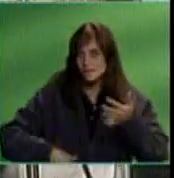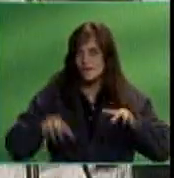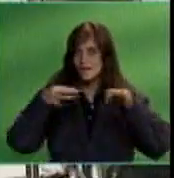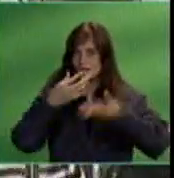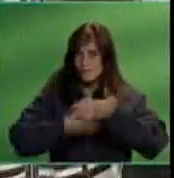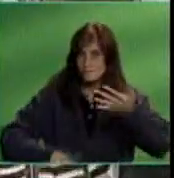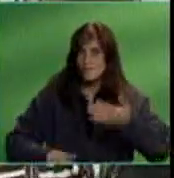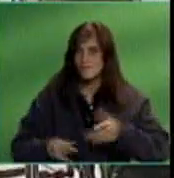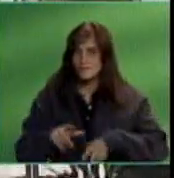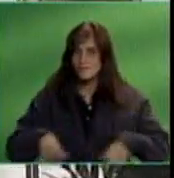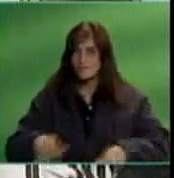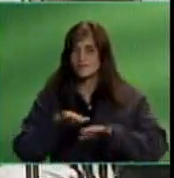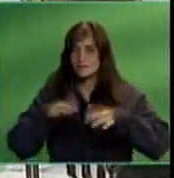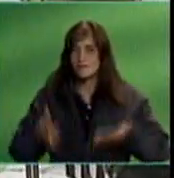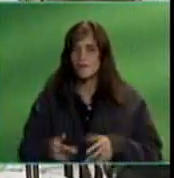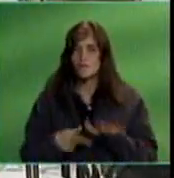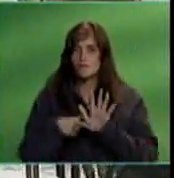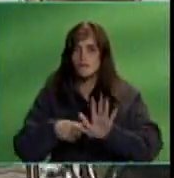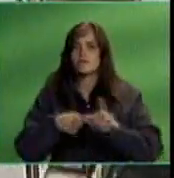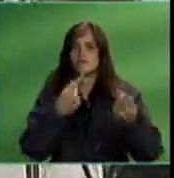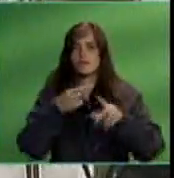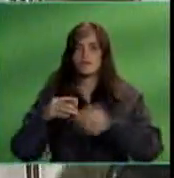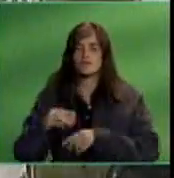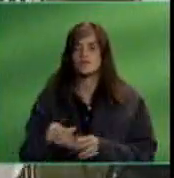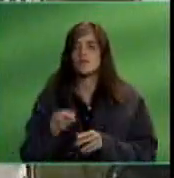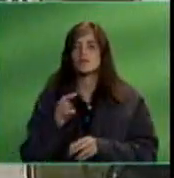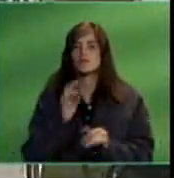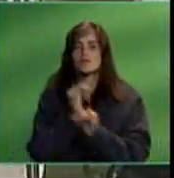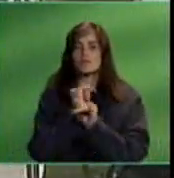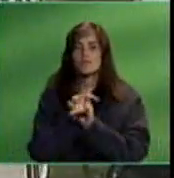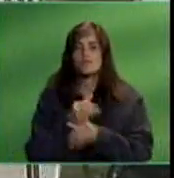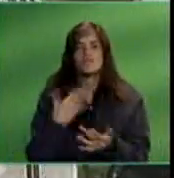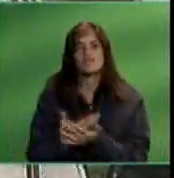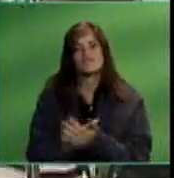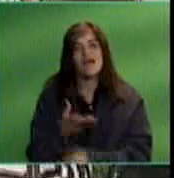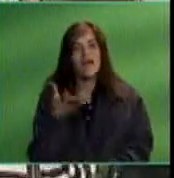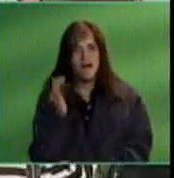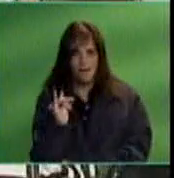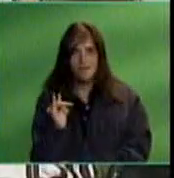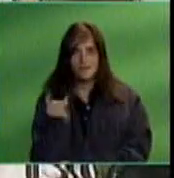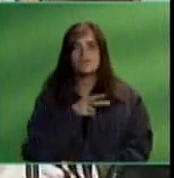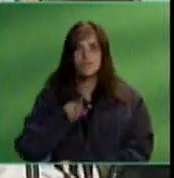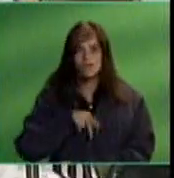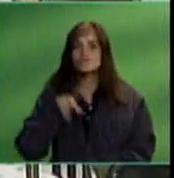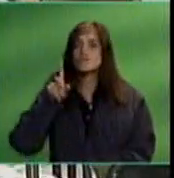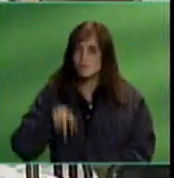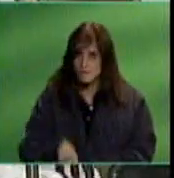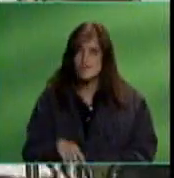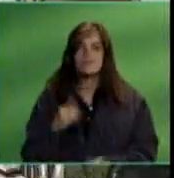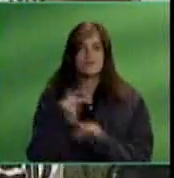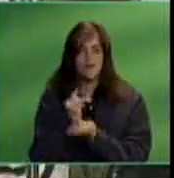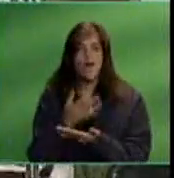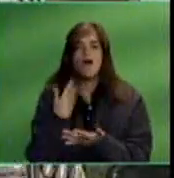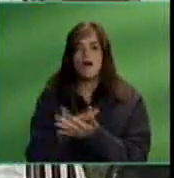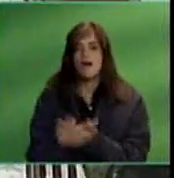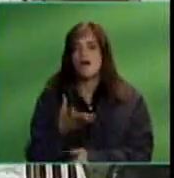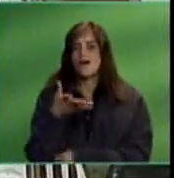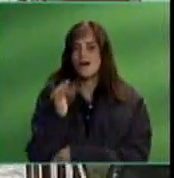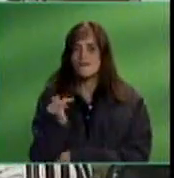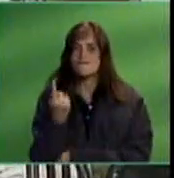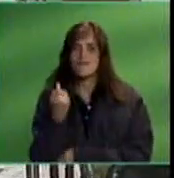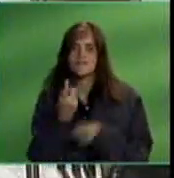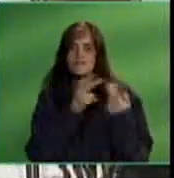las mesas electorales están publicadas en las distintas páginas web sus testigos las tienen la de nosotros también las tiene Así que es muy